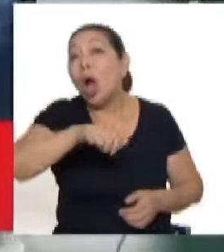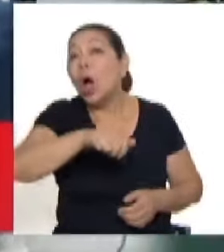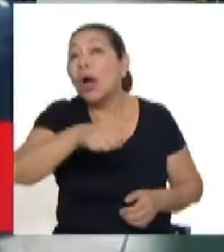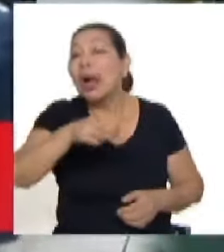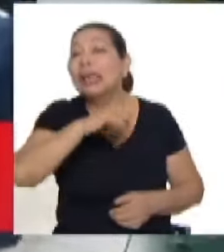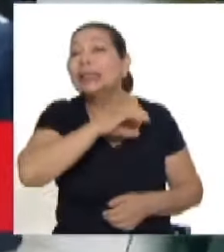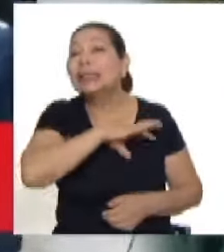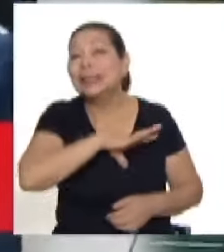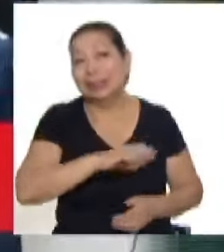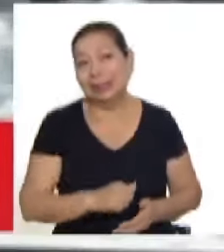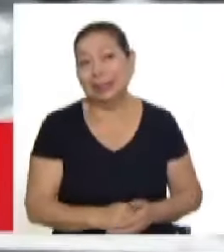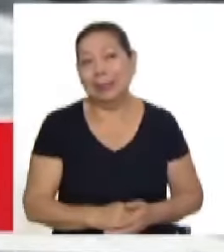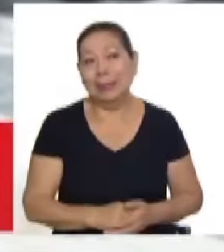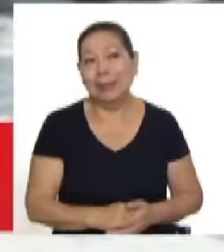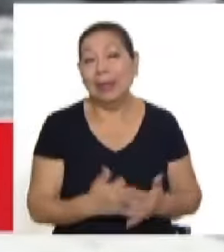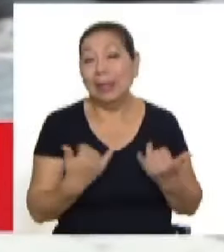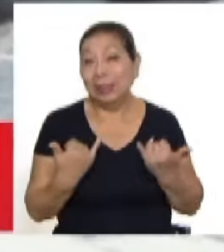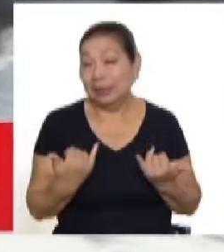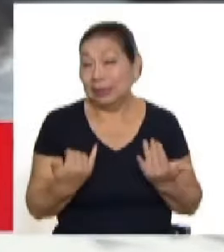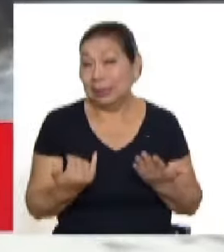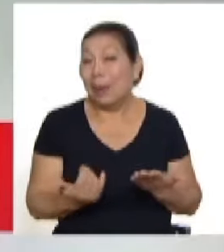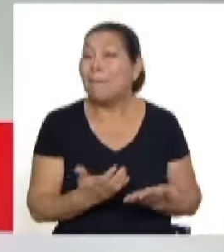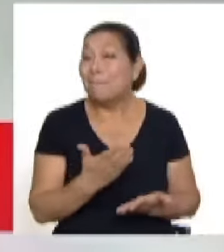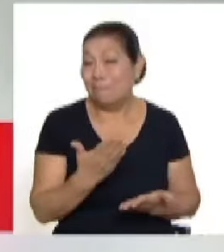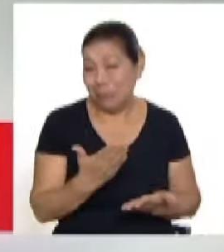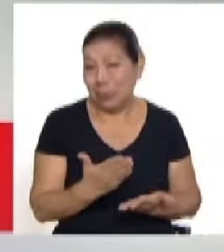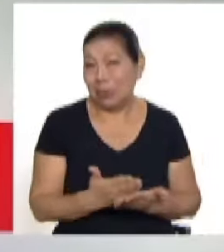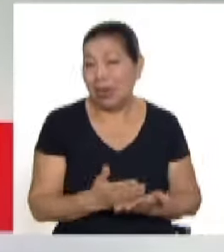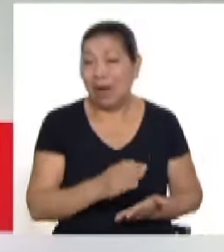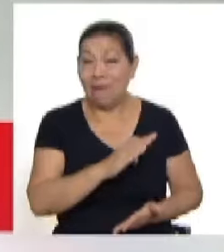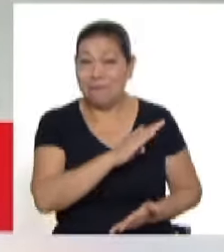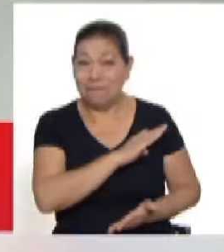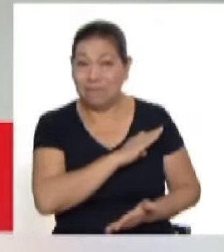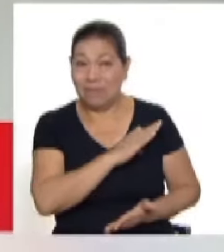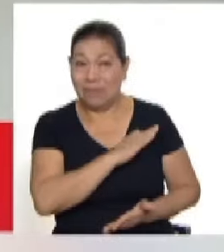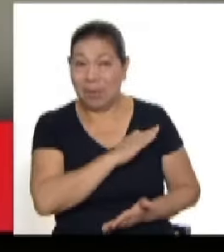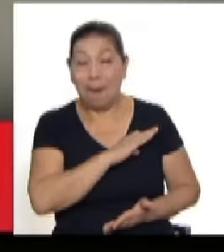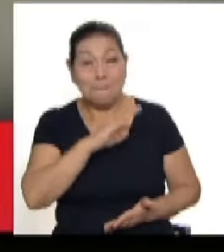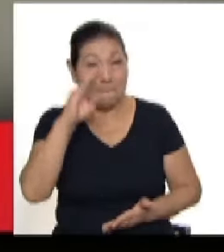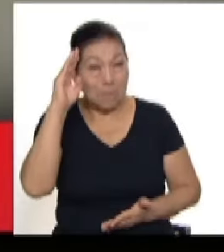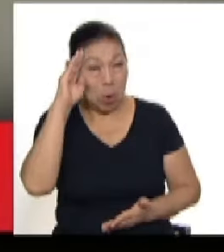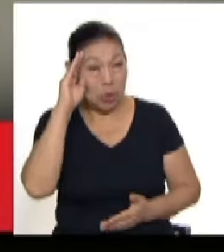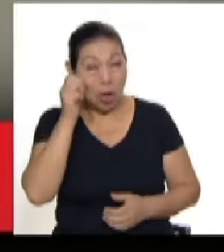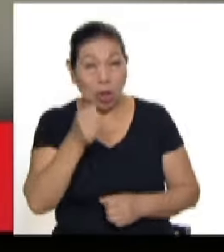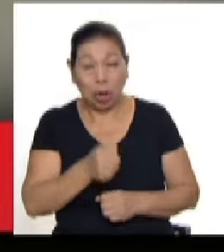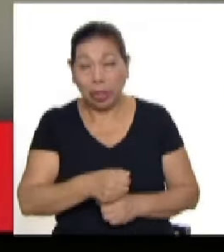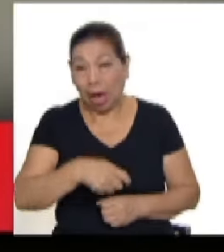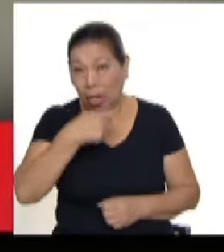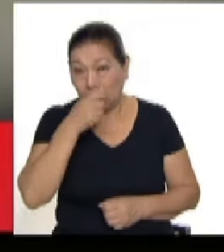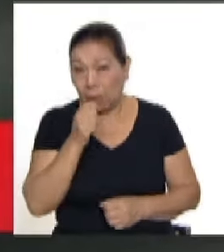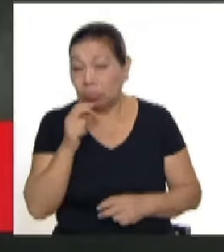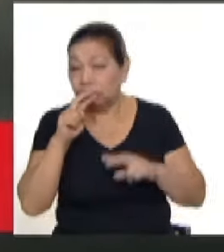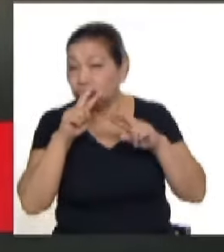país de Chile. Ante esta situación, tanto la Fiscalía como la Policía Antidrogas